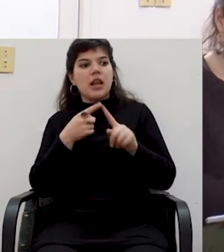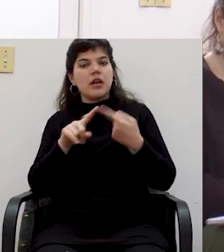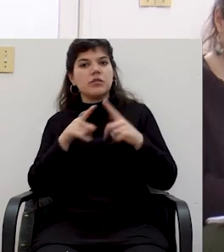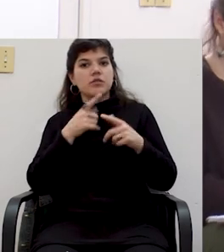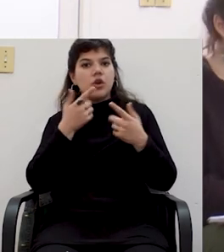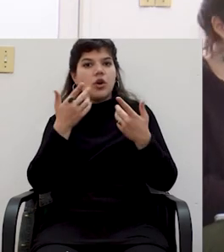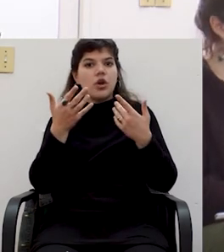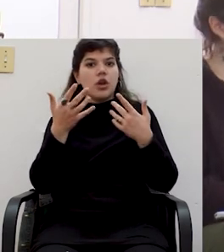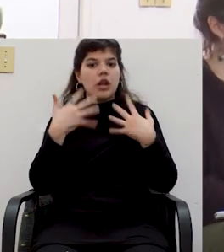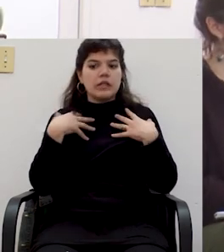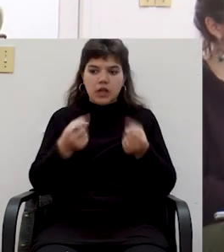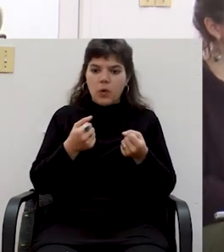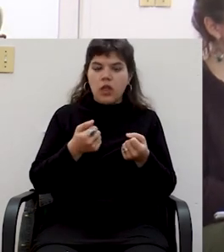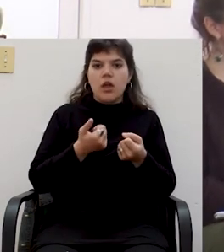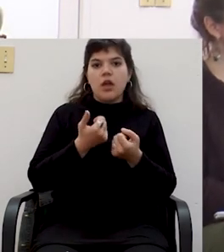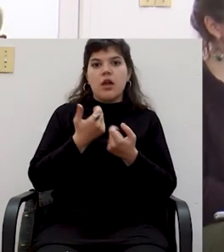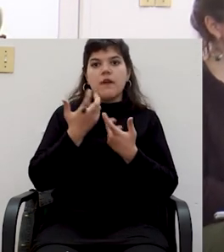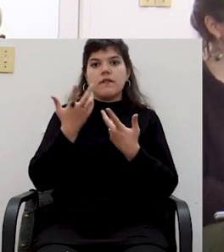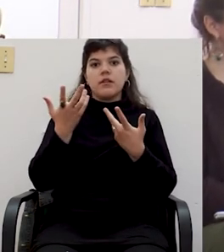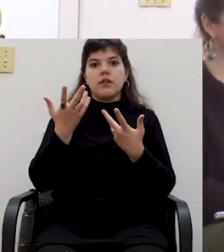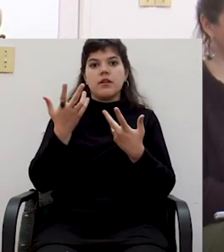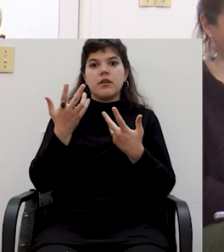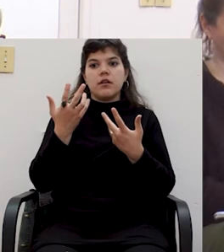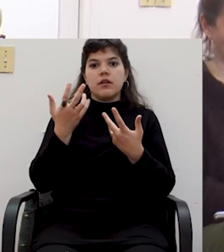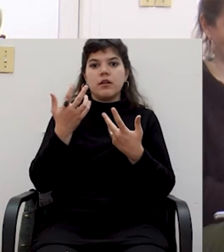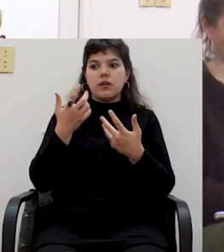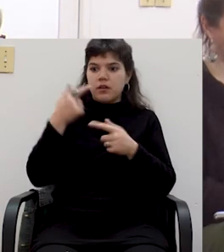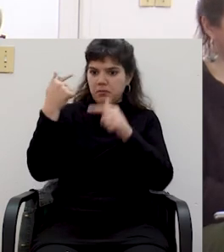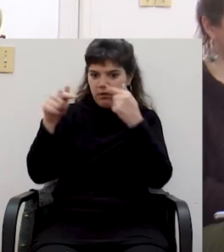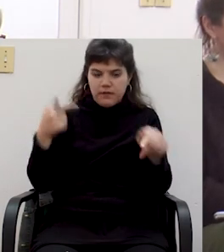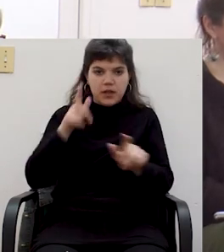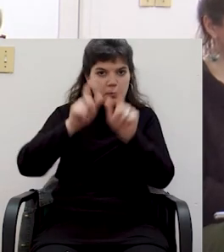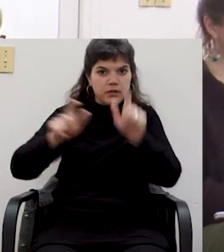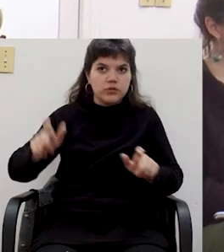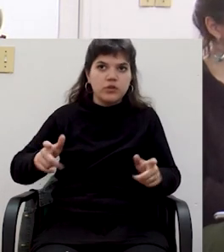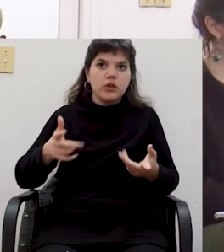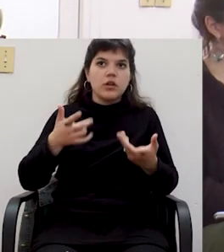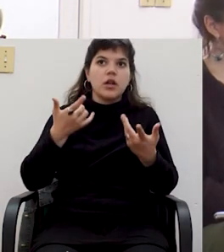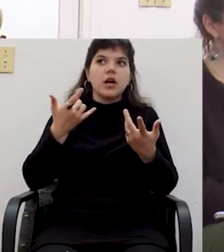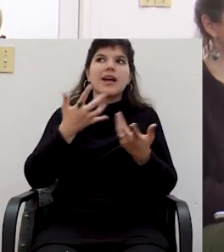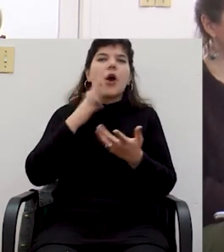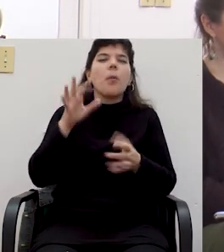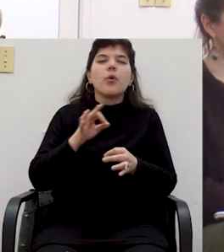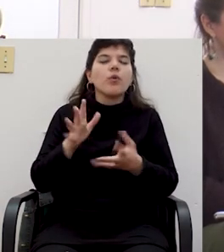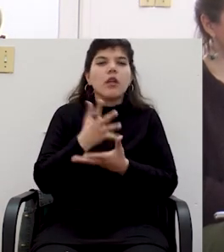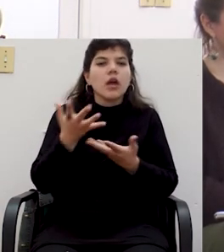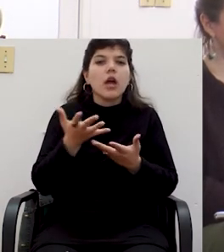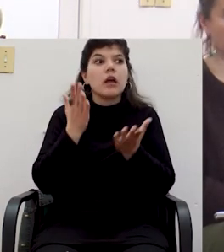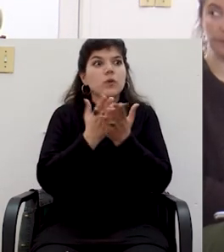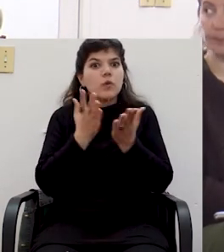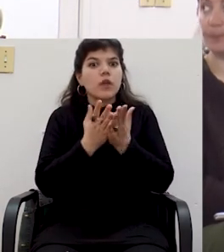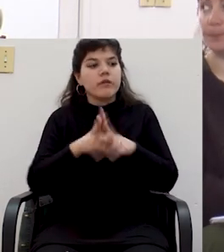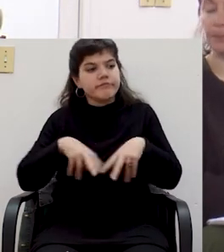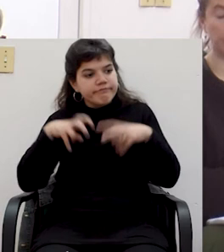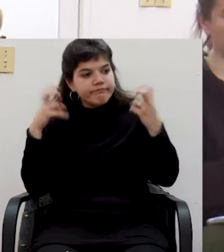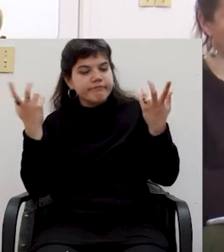con una vida saludable, lo que tiene que ver con la inclusión de sujetos diversos, ¿no? ¿Qué oportunidades de estudiar,